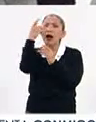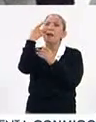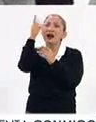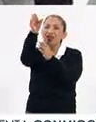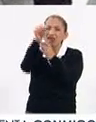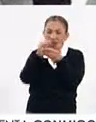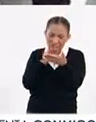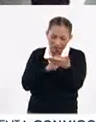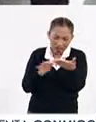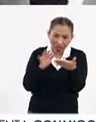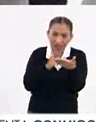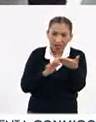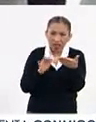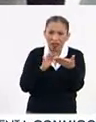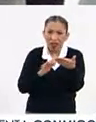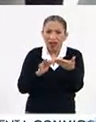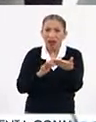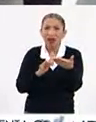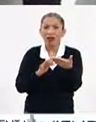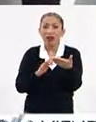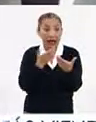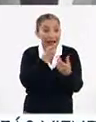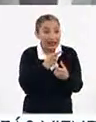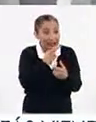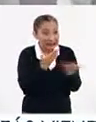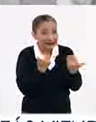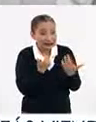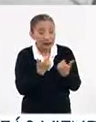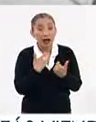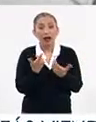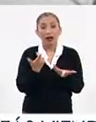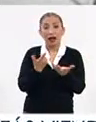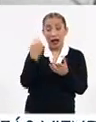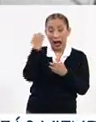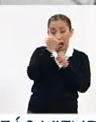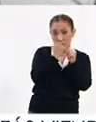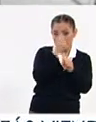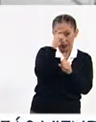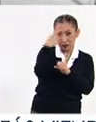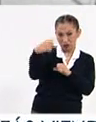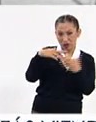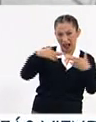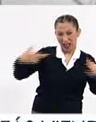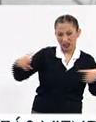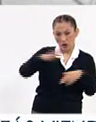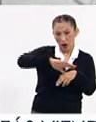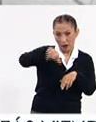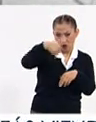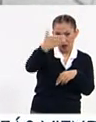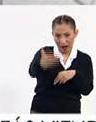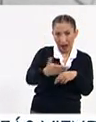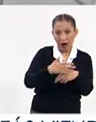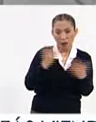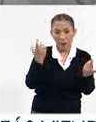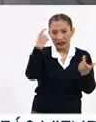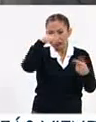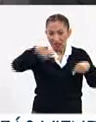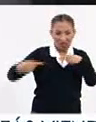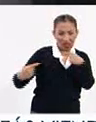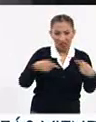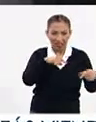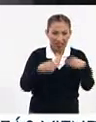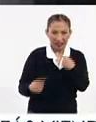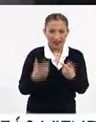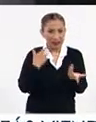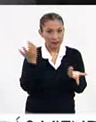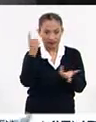qué las interesante. dedicatorias. Cuéntame, por favor. Y en los años más complicados de su relación pública, la más áspera, la más polémica. La más polémica,